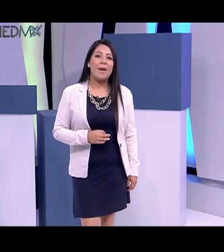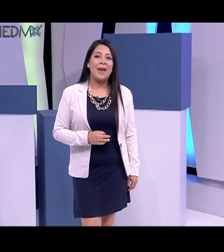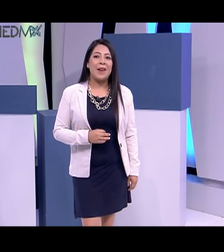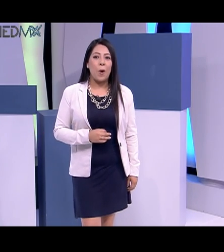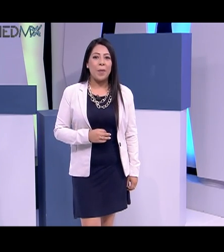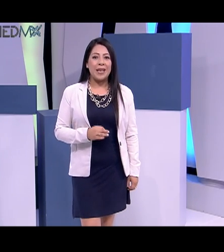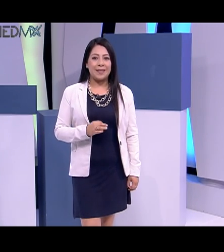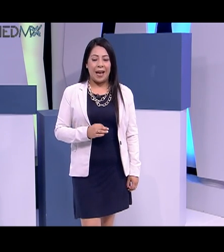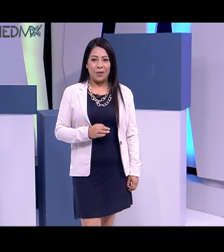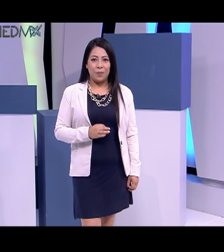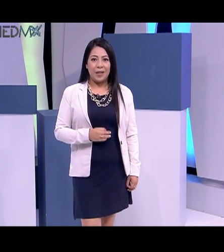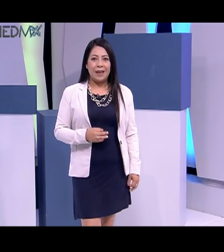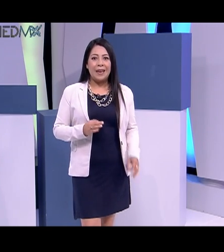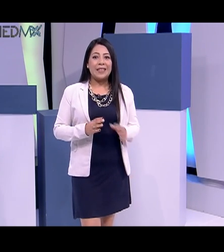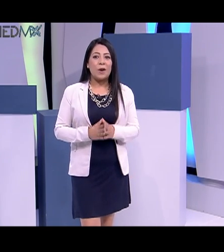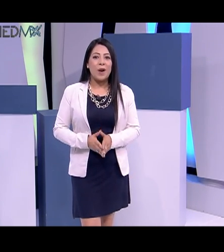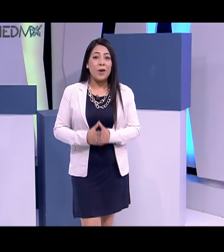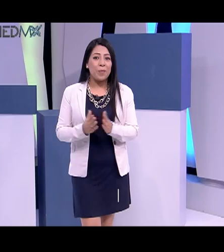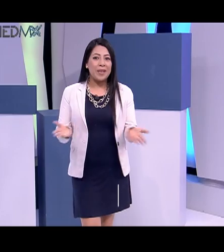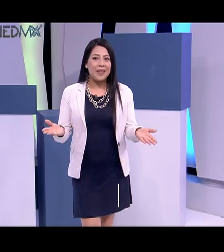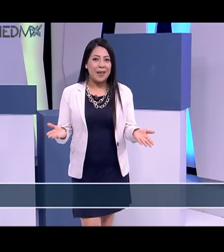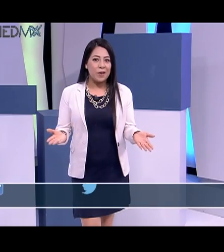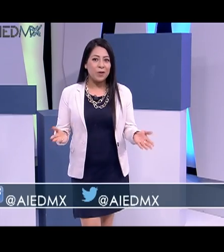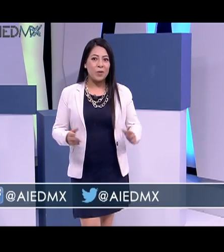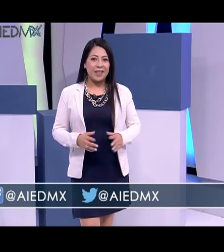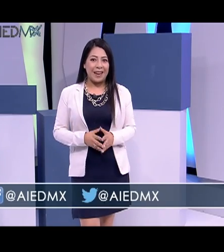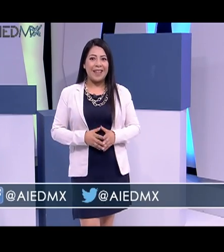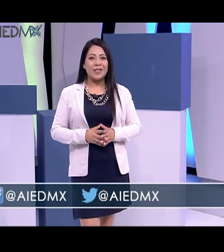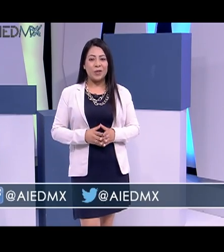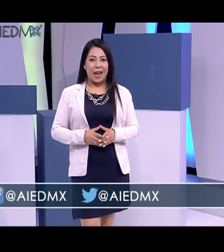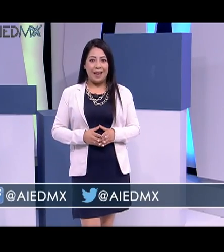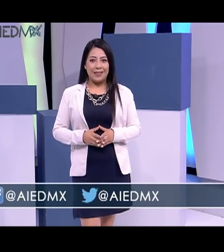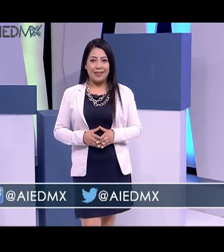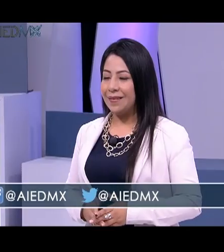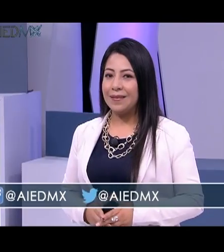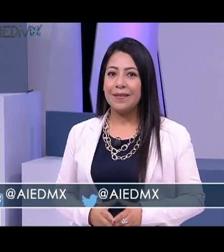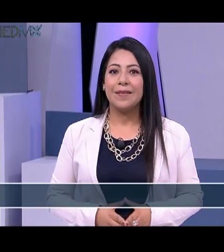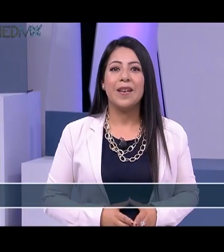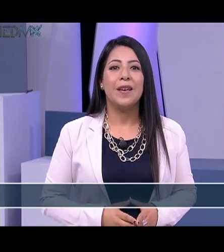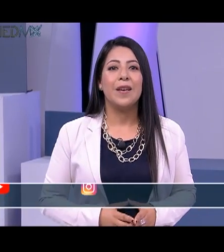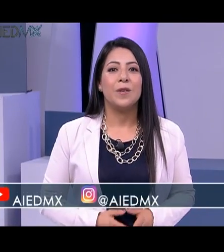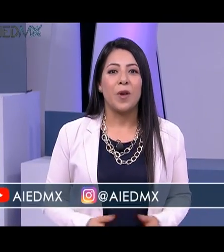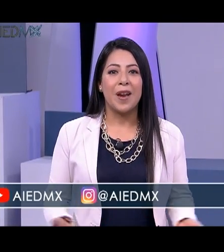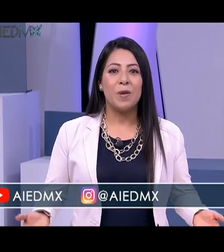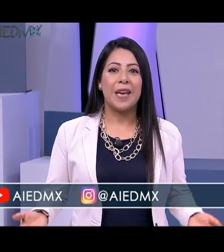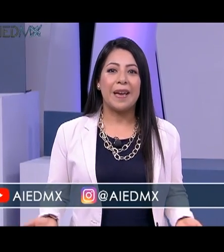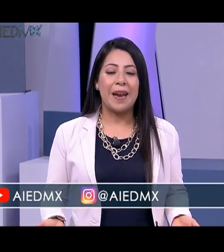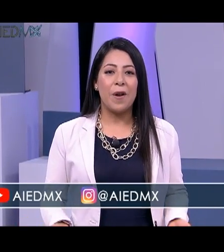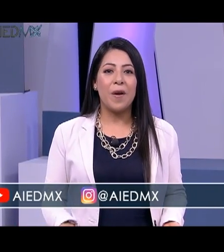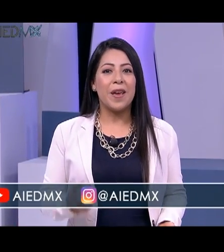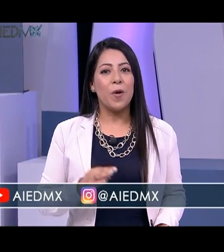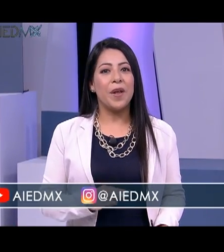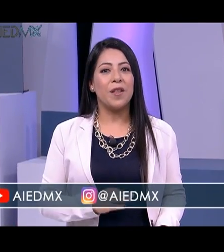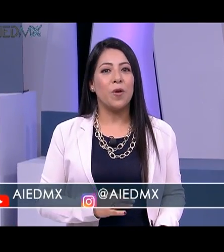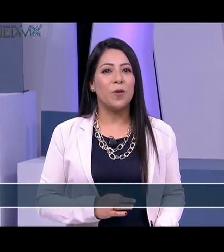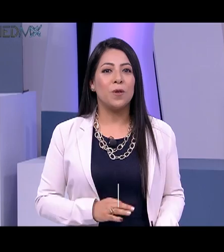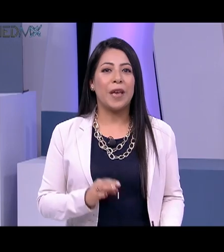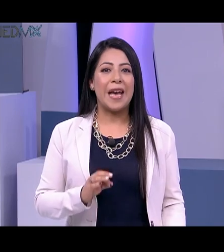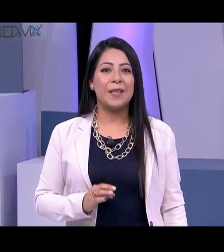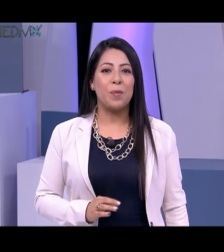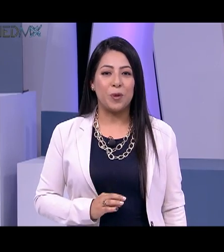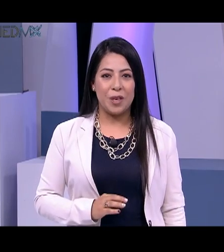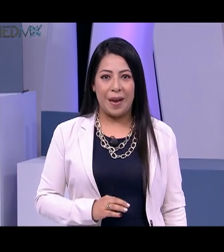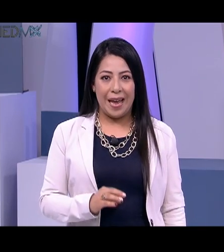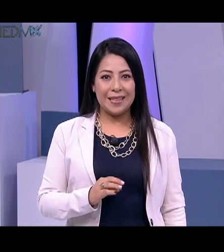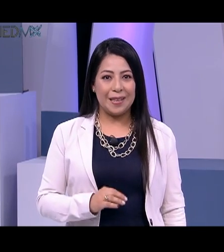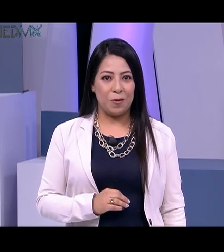este programa de nombre Extracto. Les recuerdo que pueden seguirnos en nuestras redes sociales. Soy Ana Luisa Guerrero y en nombre de todos los